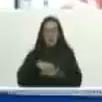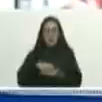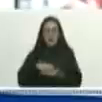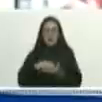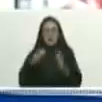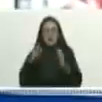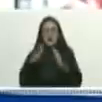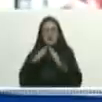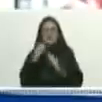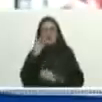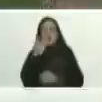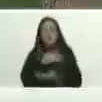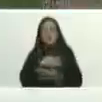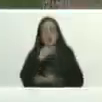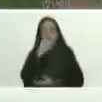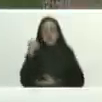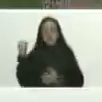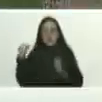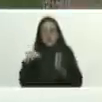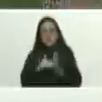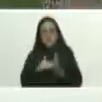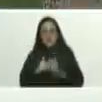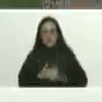Vivienda 4.400.000.